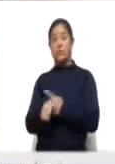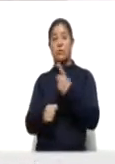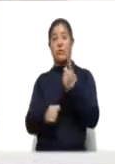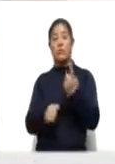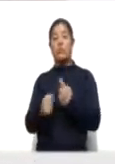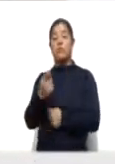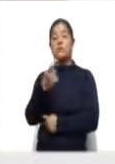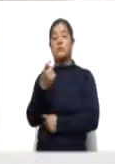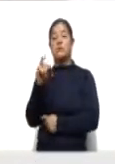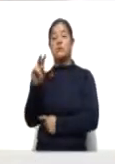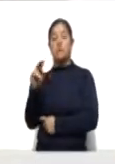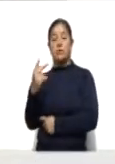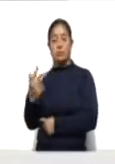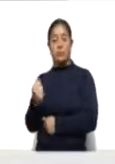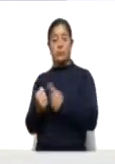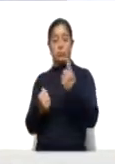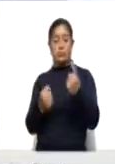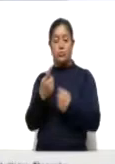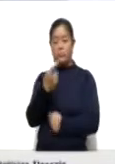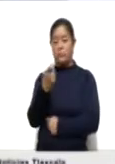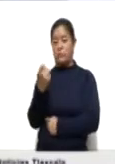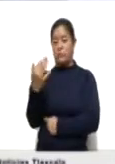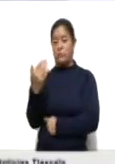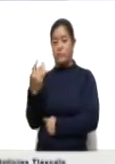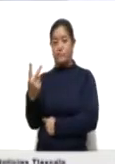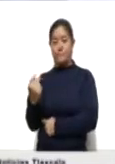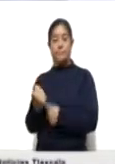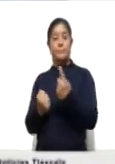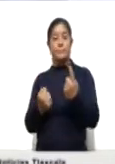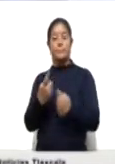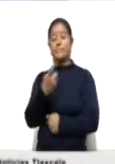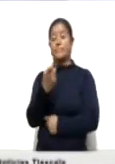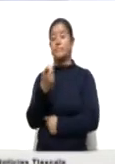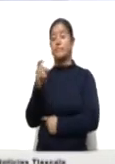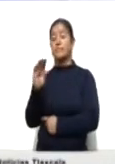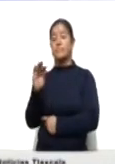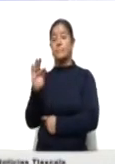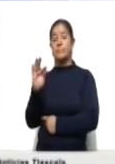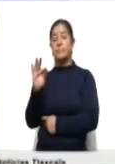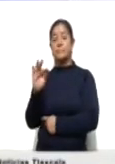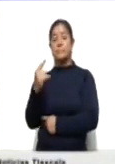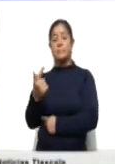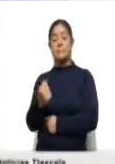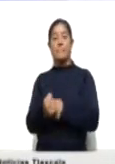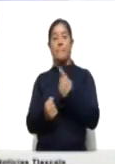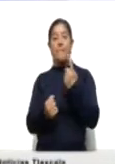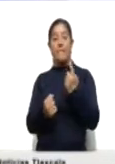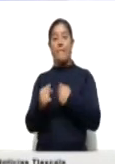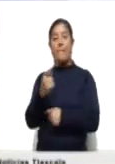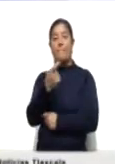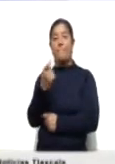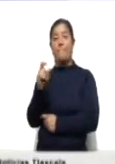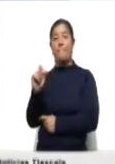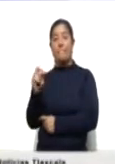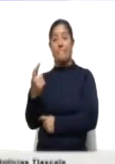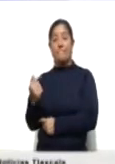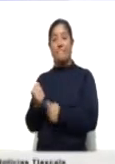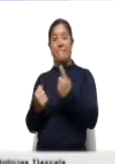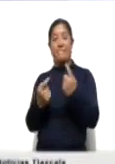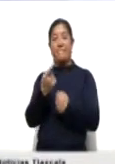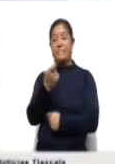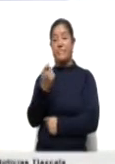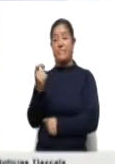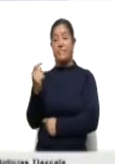Tlaltelulco 188, Xaltocan 152, Tenancingo 147, Tetlatlauca 127,